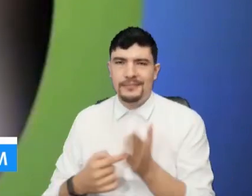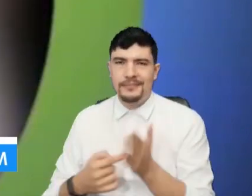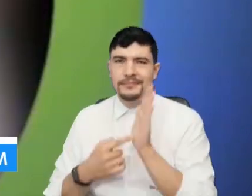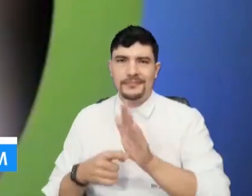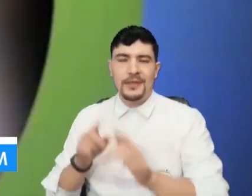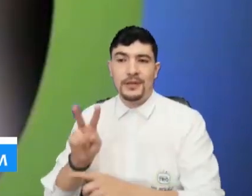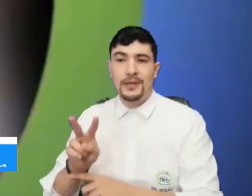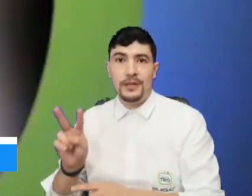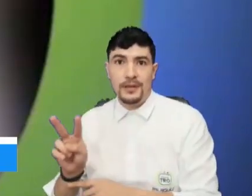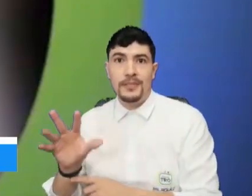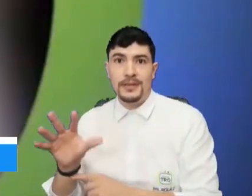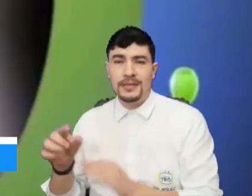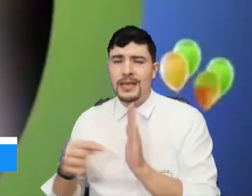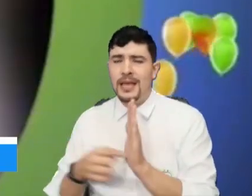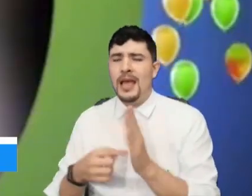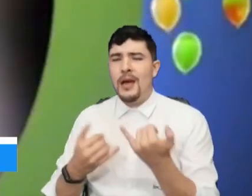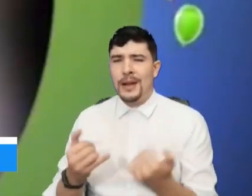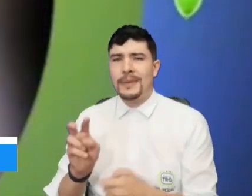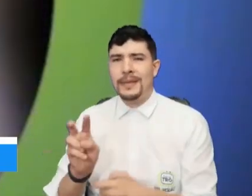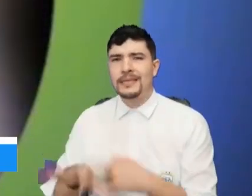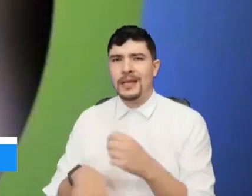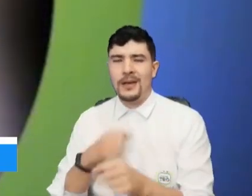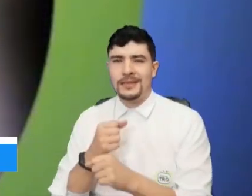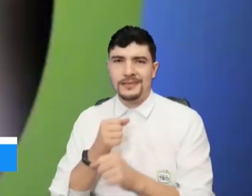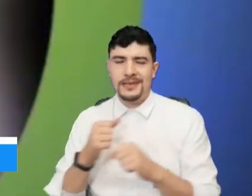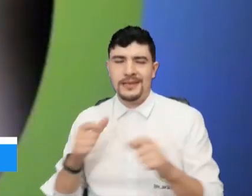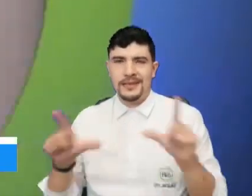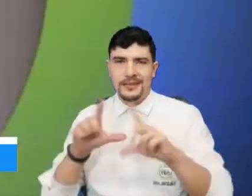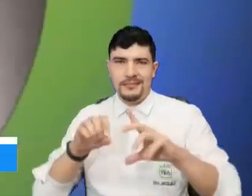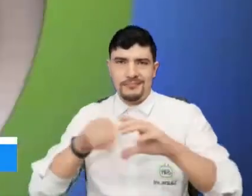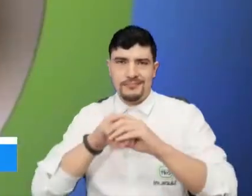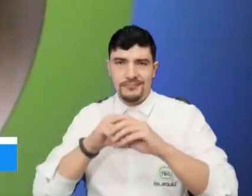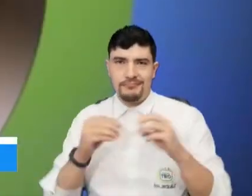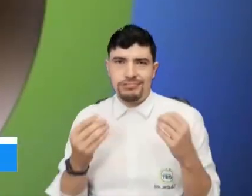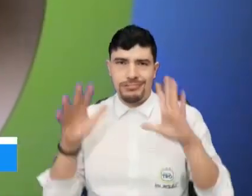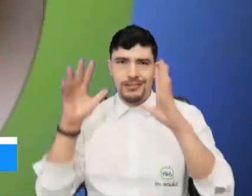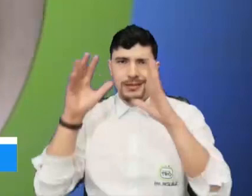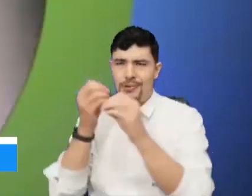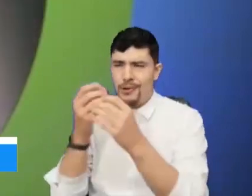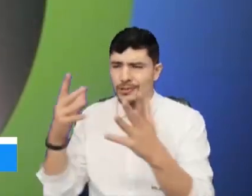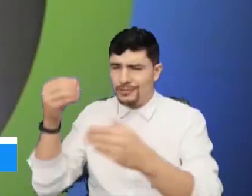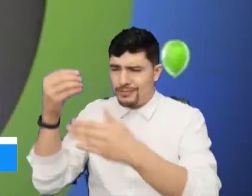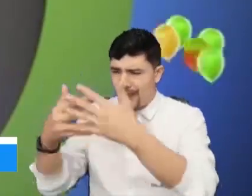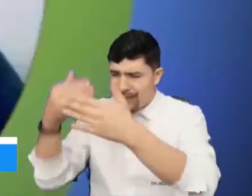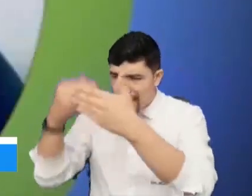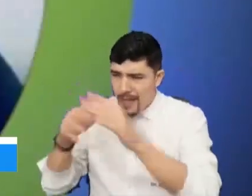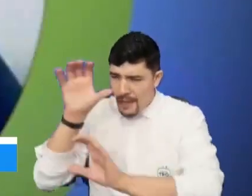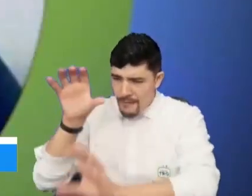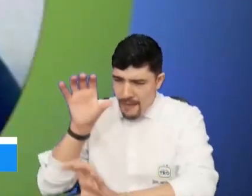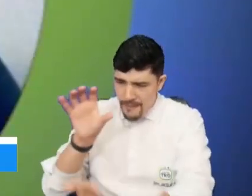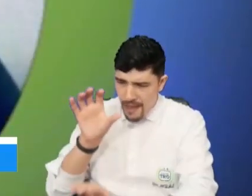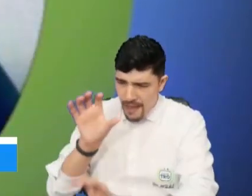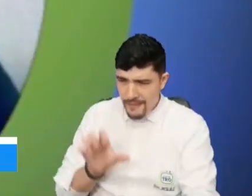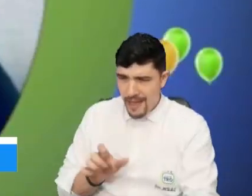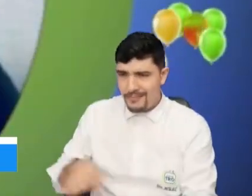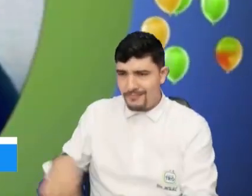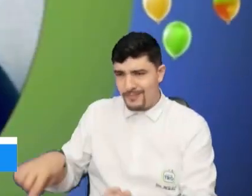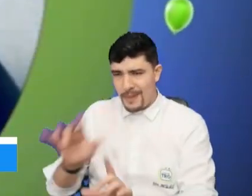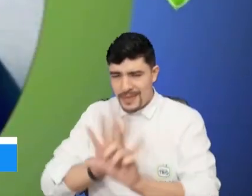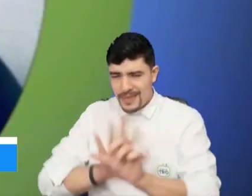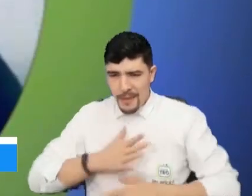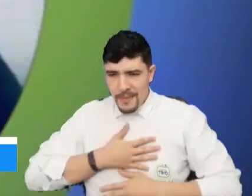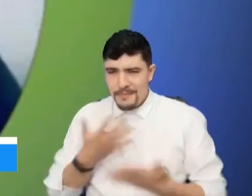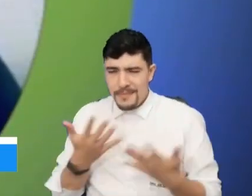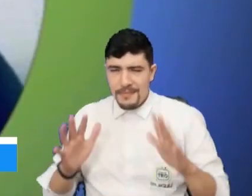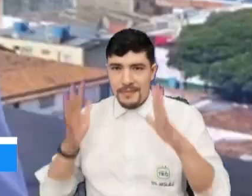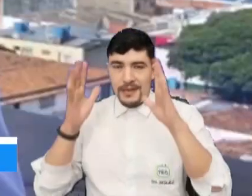1000 años más, a que todas las personas que hacen parte. Centenares de saludos invadieron las redes sociales y no era para menos teniendo en cuenta la gran familia que